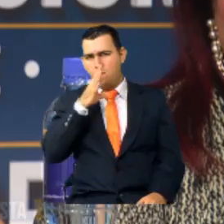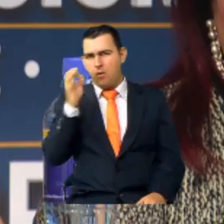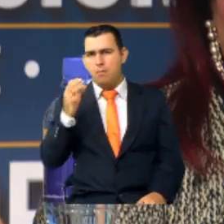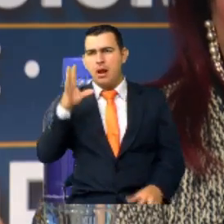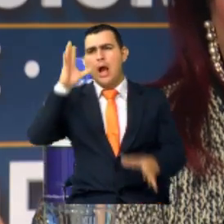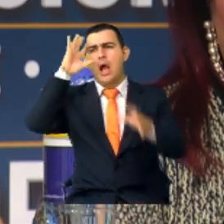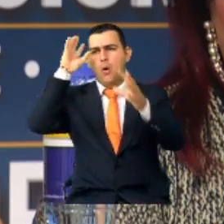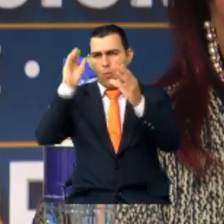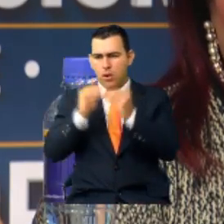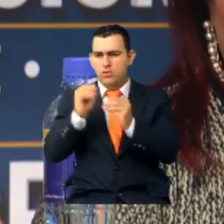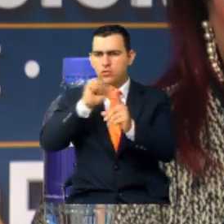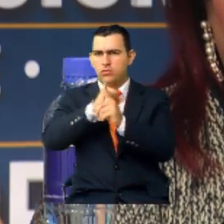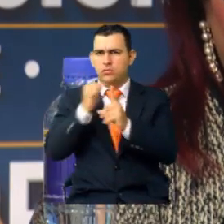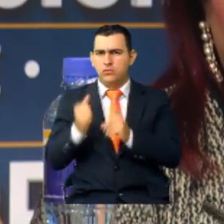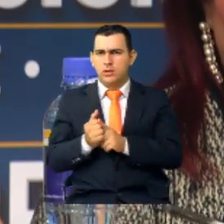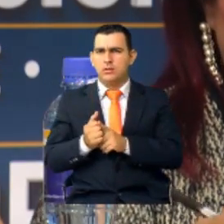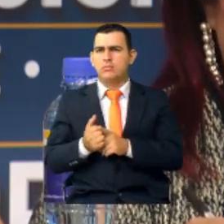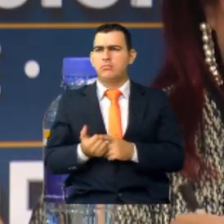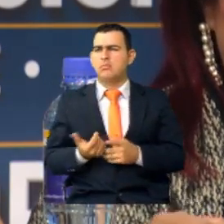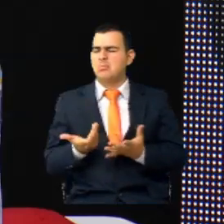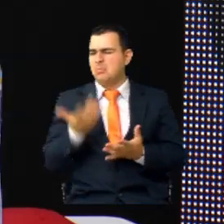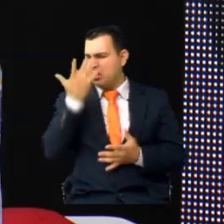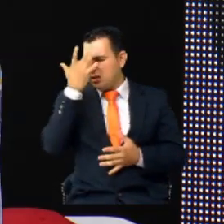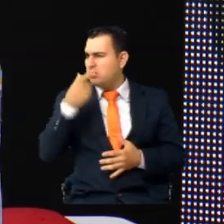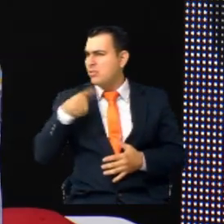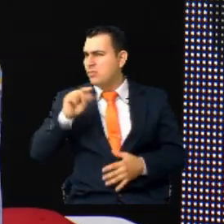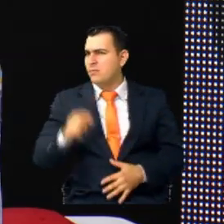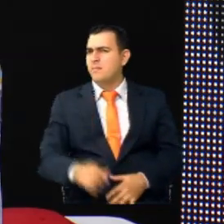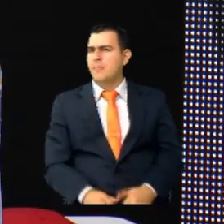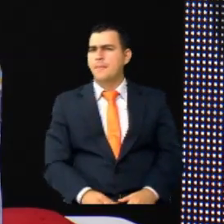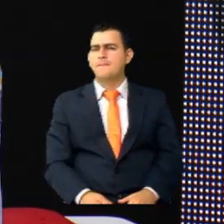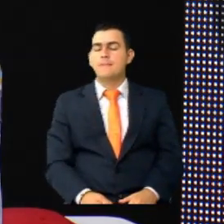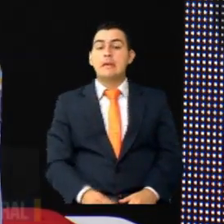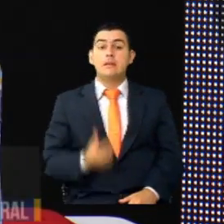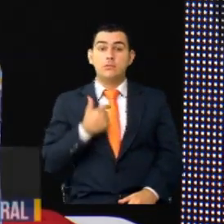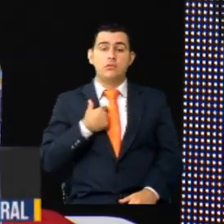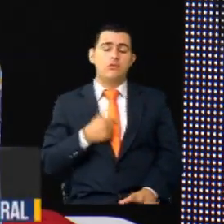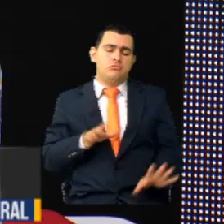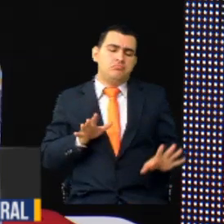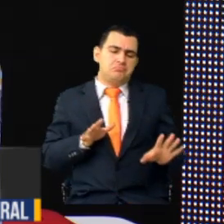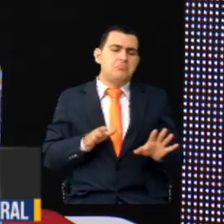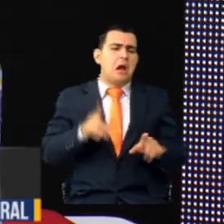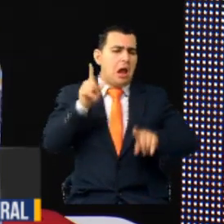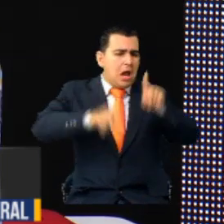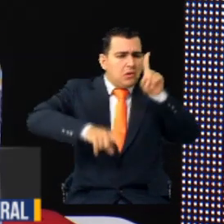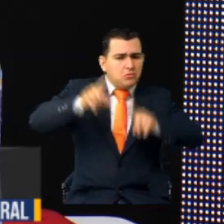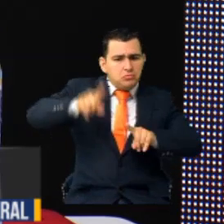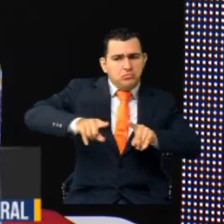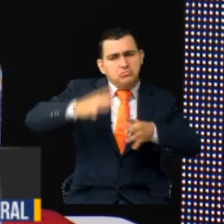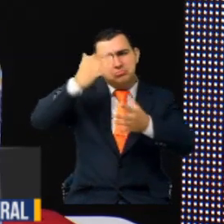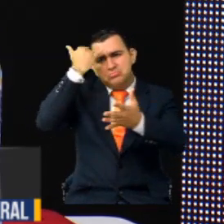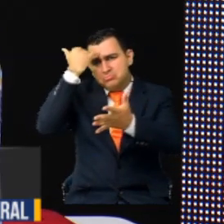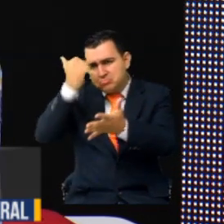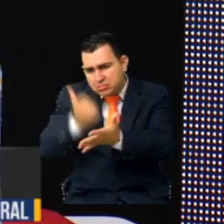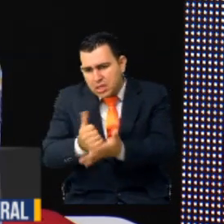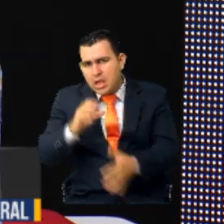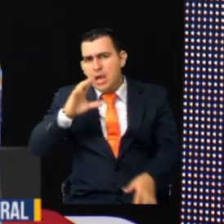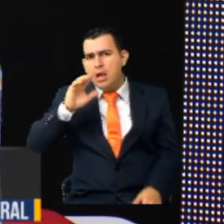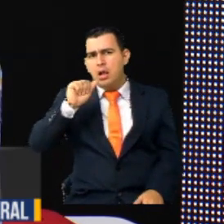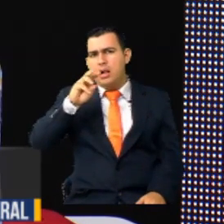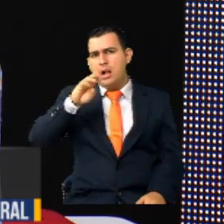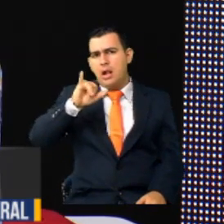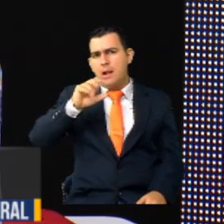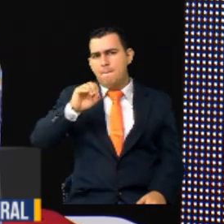y fue denominada Ciudad Educada para Educar? Yo comparto ahí las apreciaciones de Monseñor Camilo Fernando